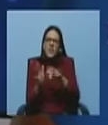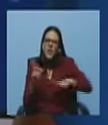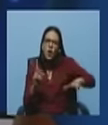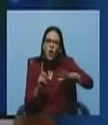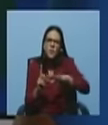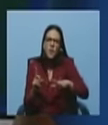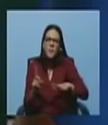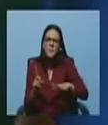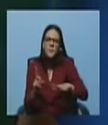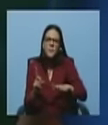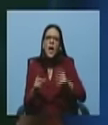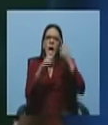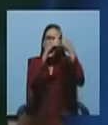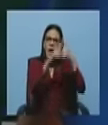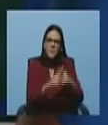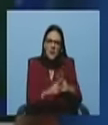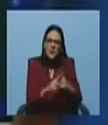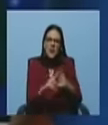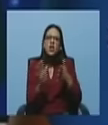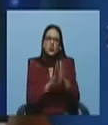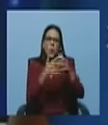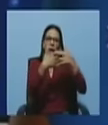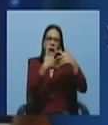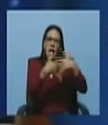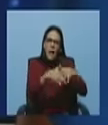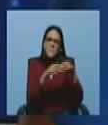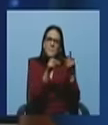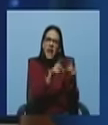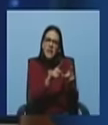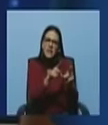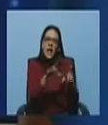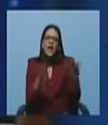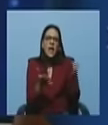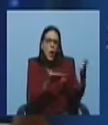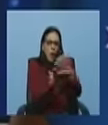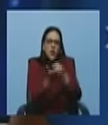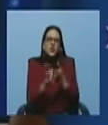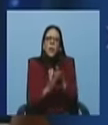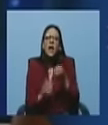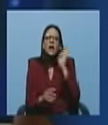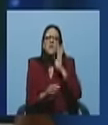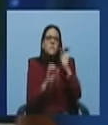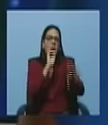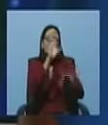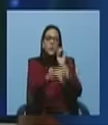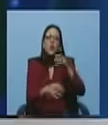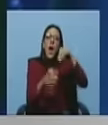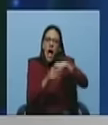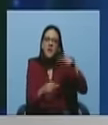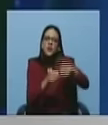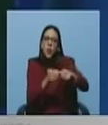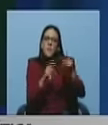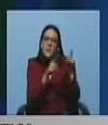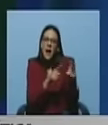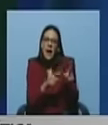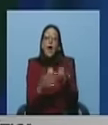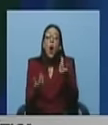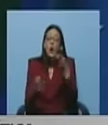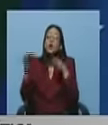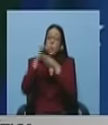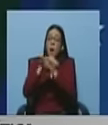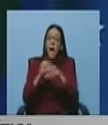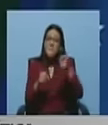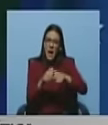la administración de las empresas que recolectan la basura en Maracaibo. Ahora, usted va a Maracaibo,